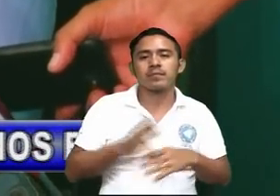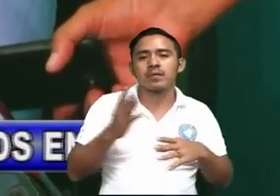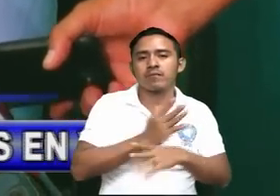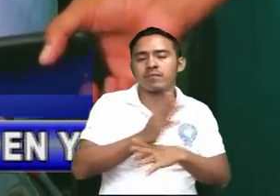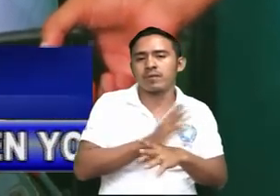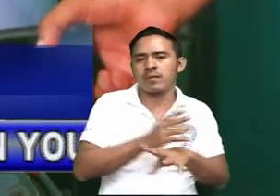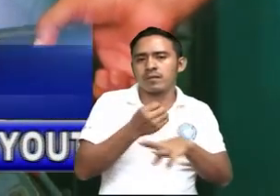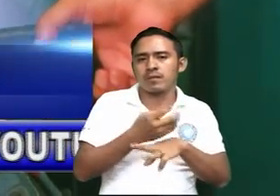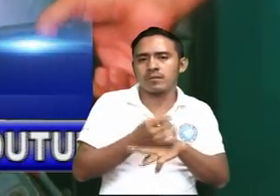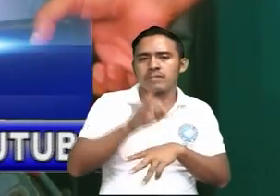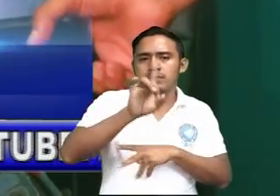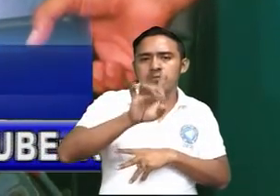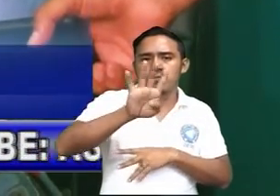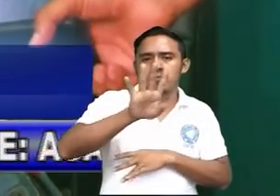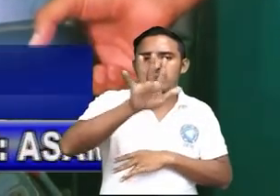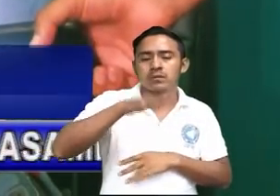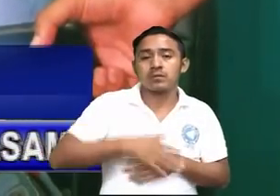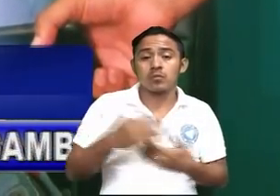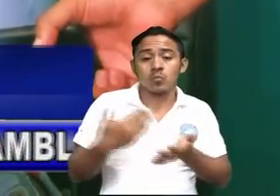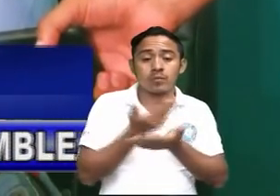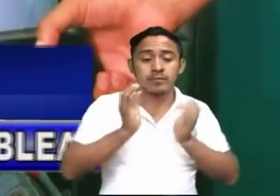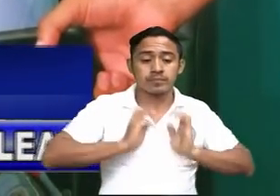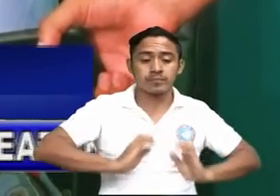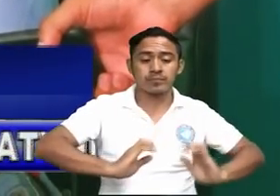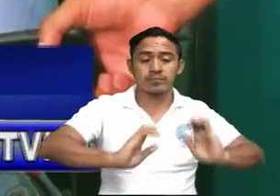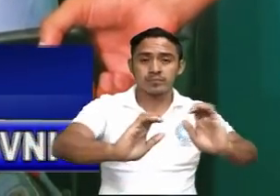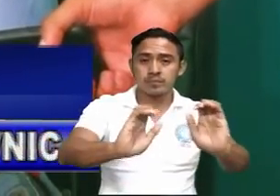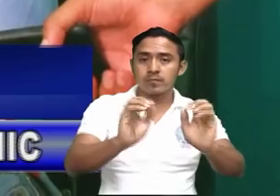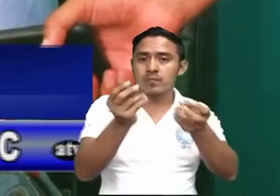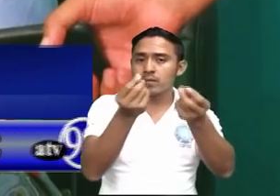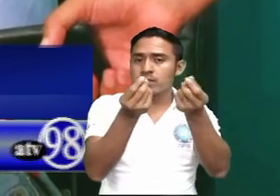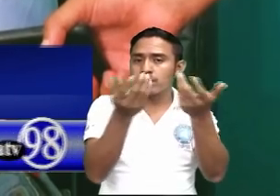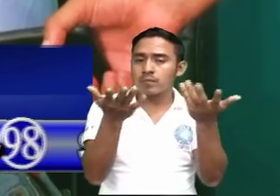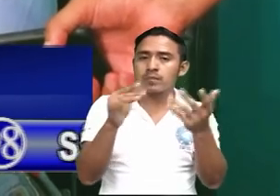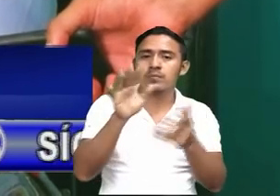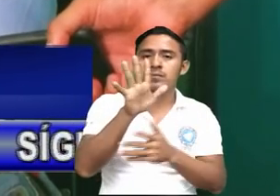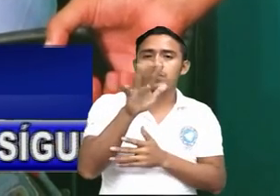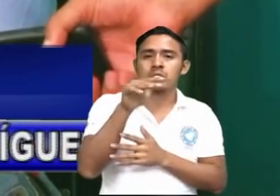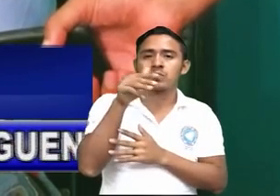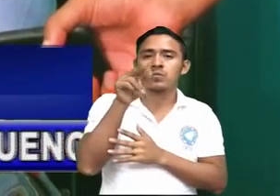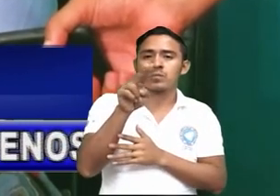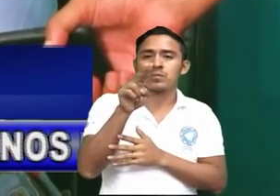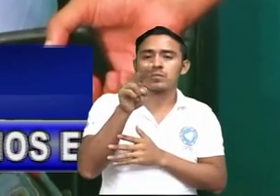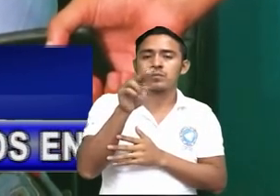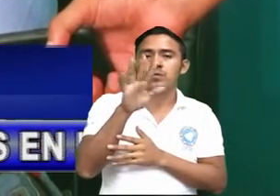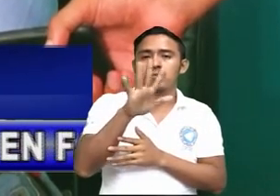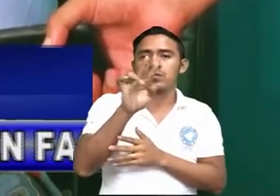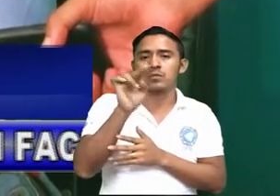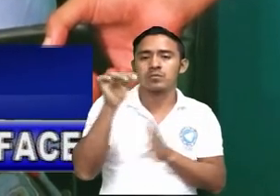fecha 145 calles nuevas con una inversión de